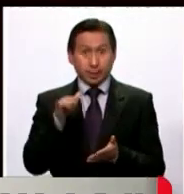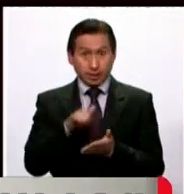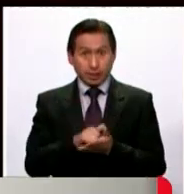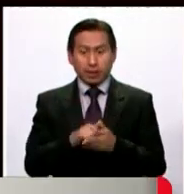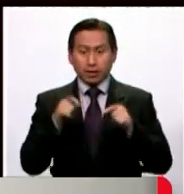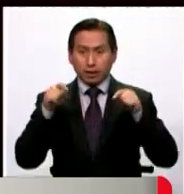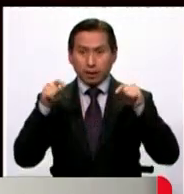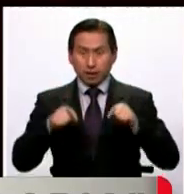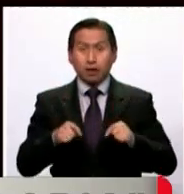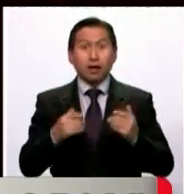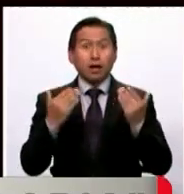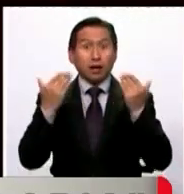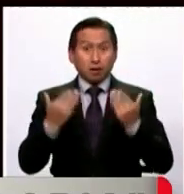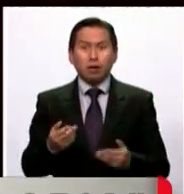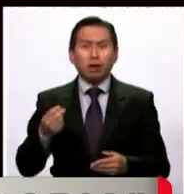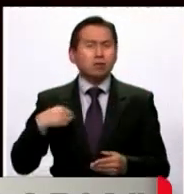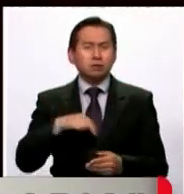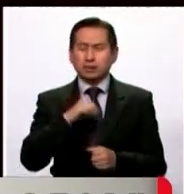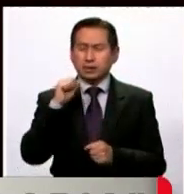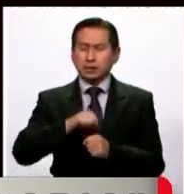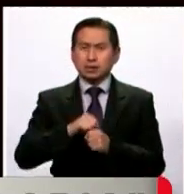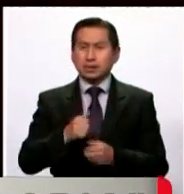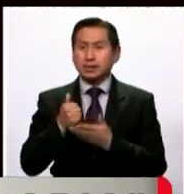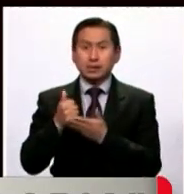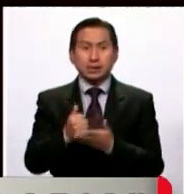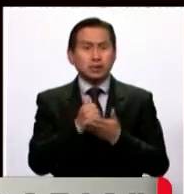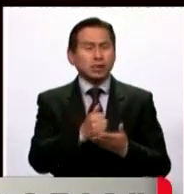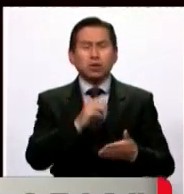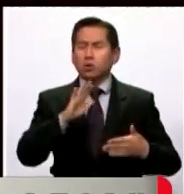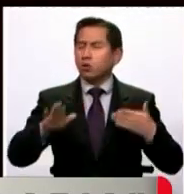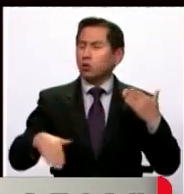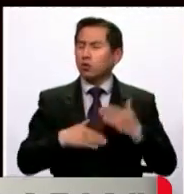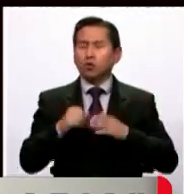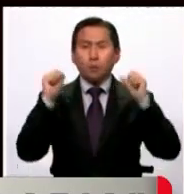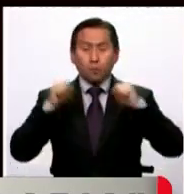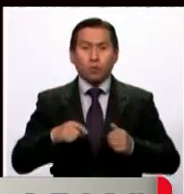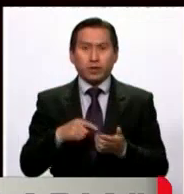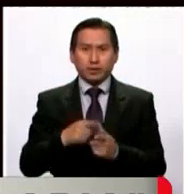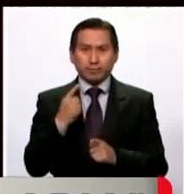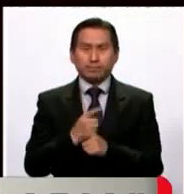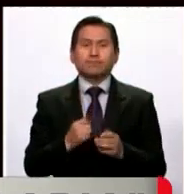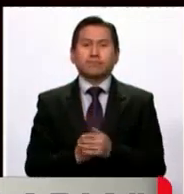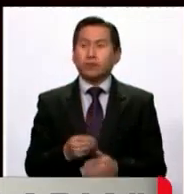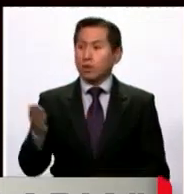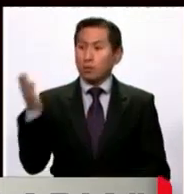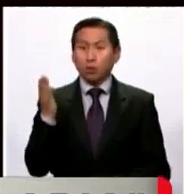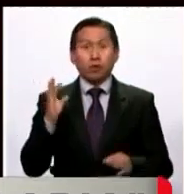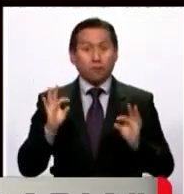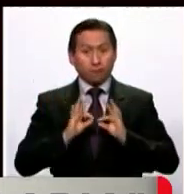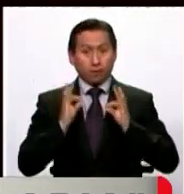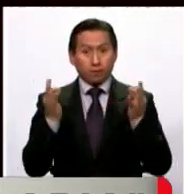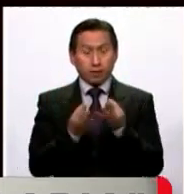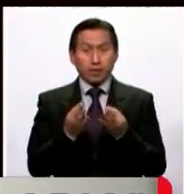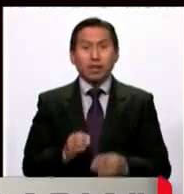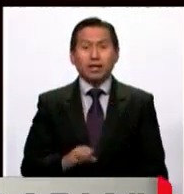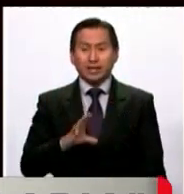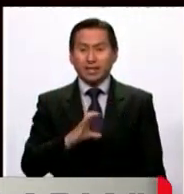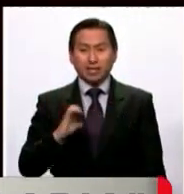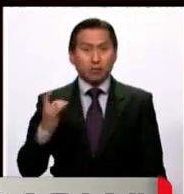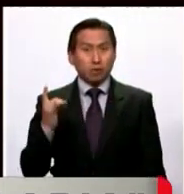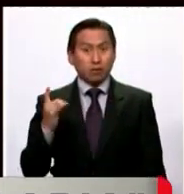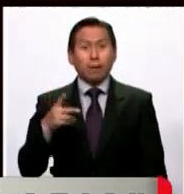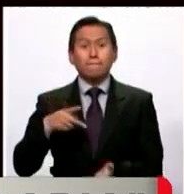y ahora trabajamos en ayudar con todo lo que podemos. El bono familia de 500 bolivianos se